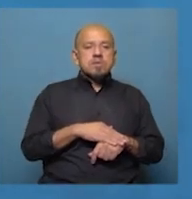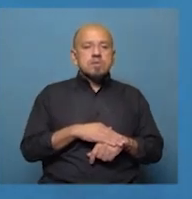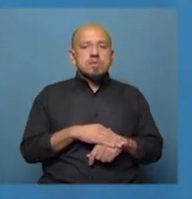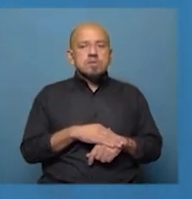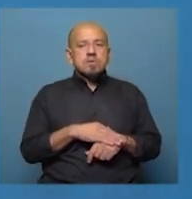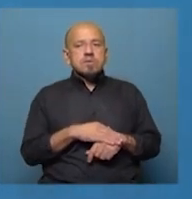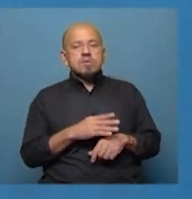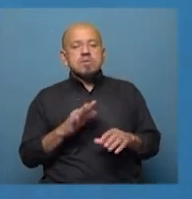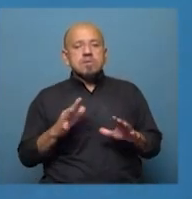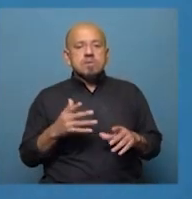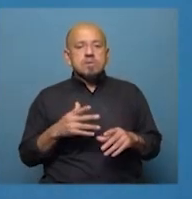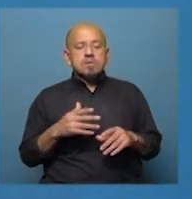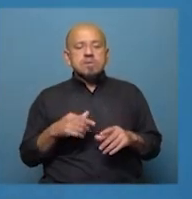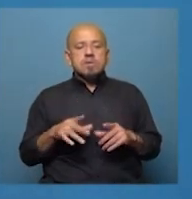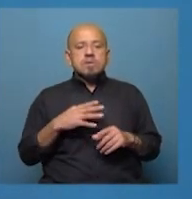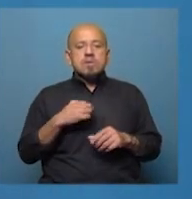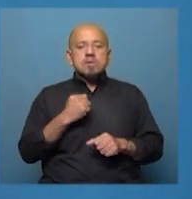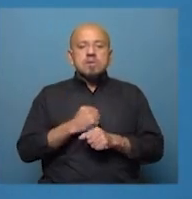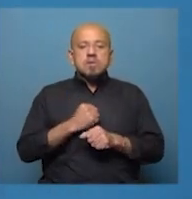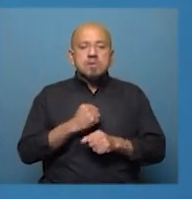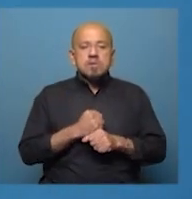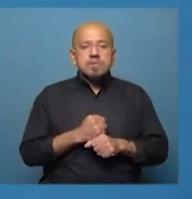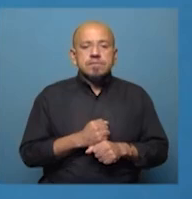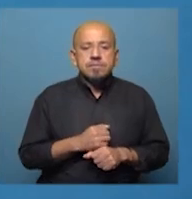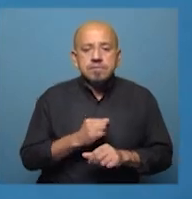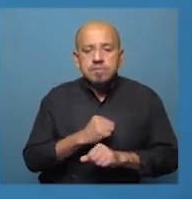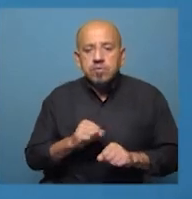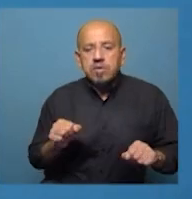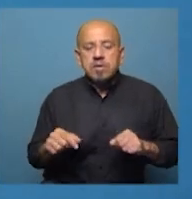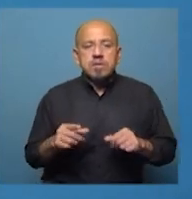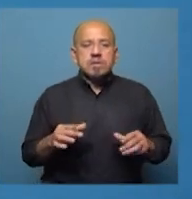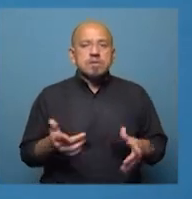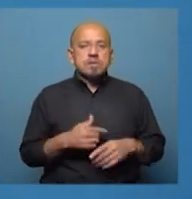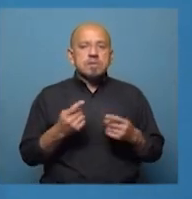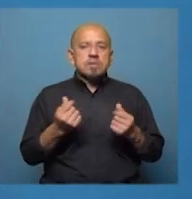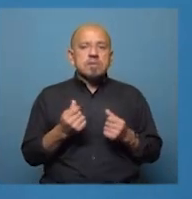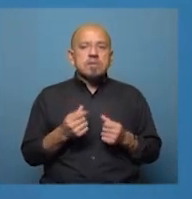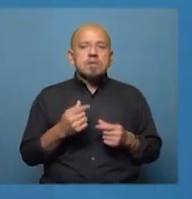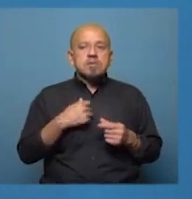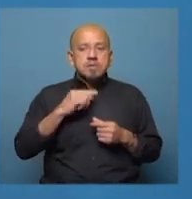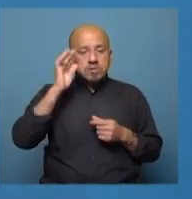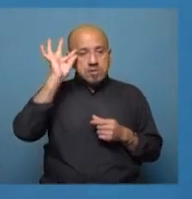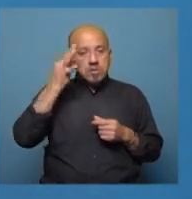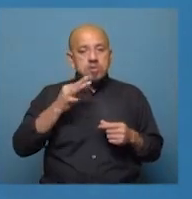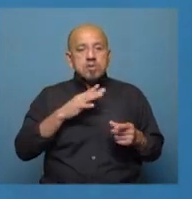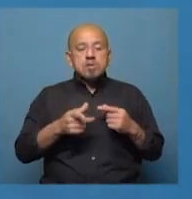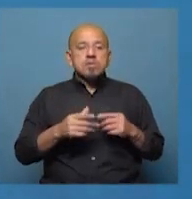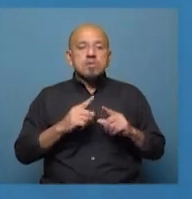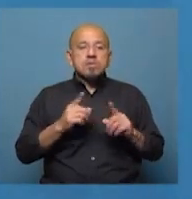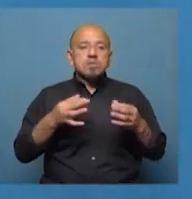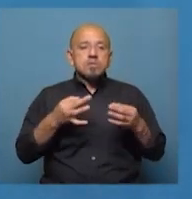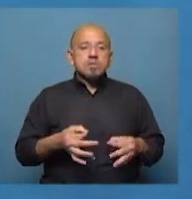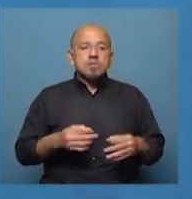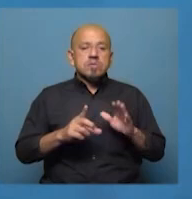particular de que los trabajadores puedan hacerse de los dineros que le pertenecen yo creo que hubo una consistencia en cumplir con la